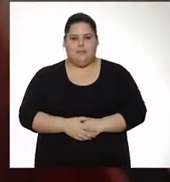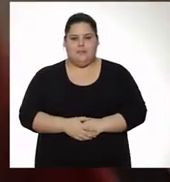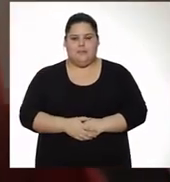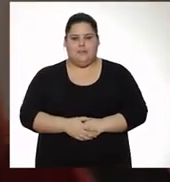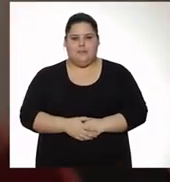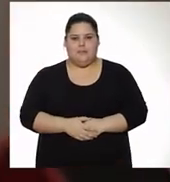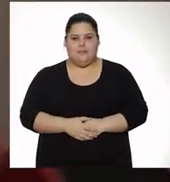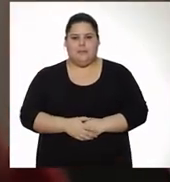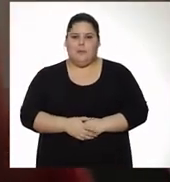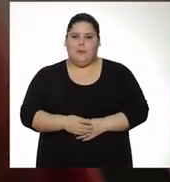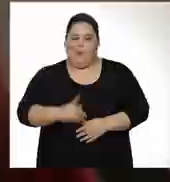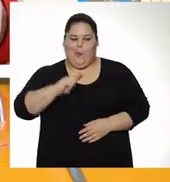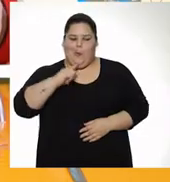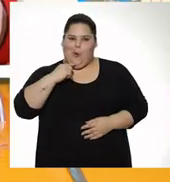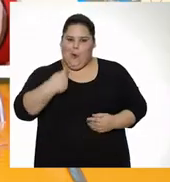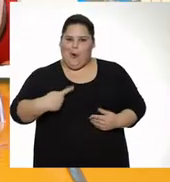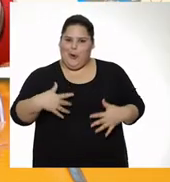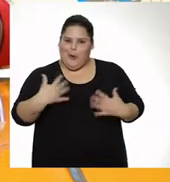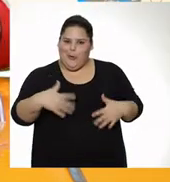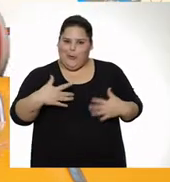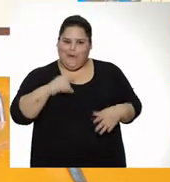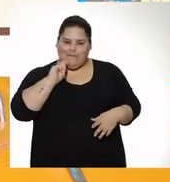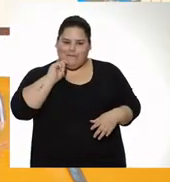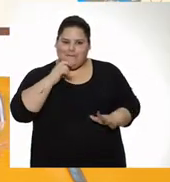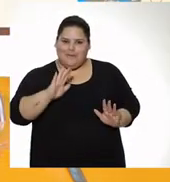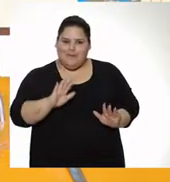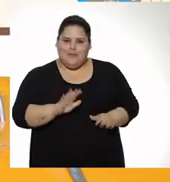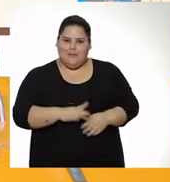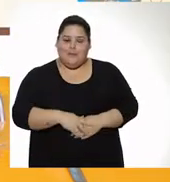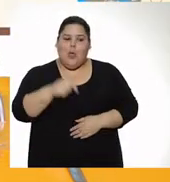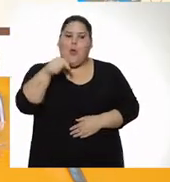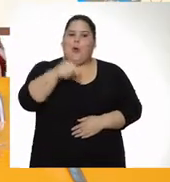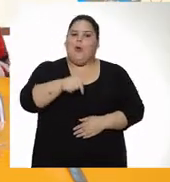¡Qué buen color que va agarrando, ¿eh? Y ahora